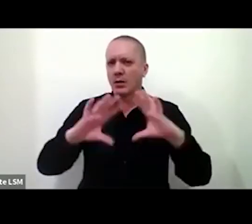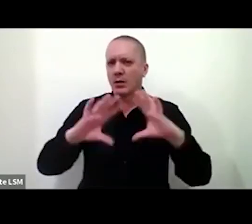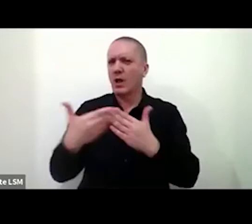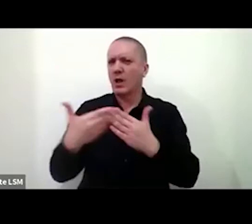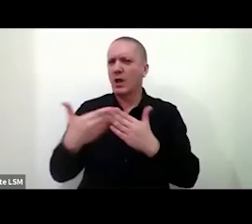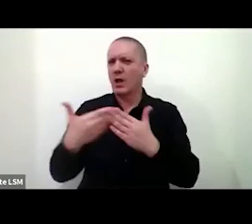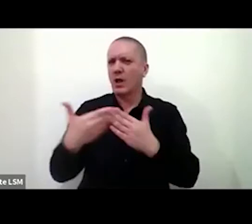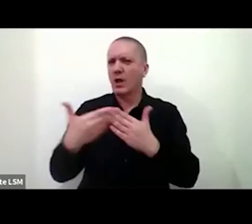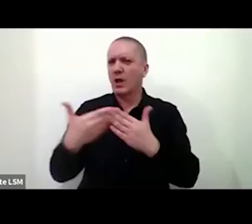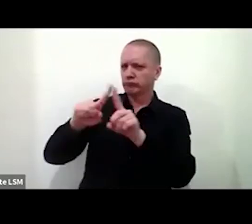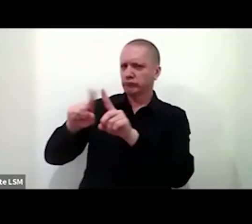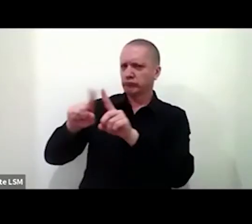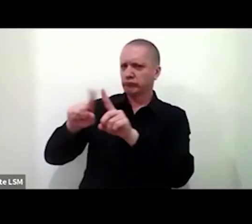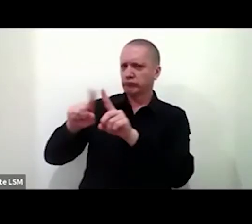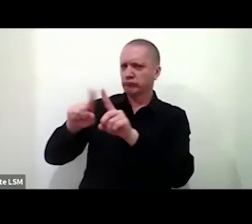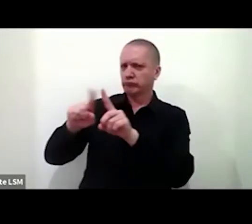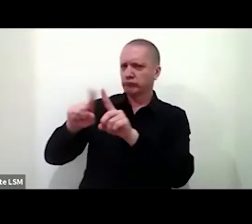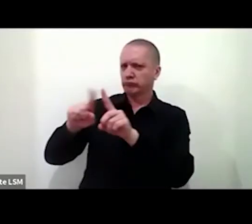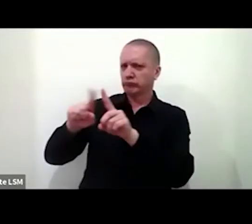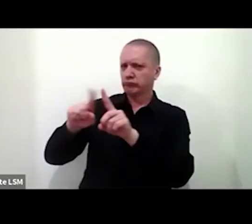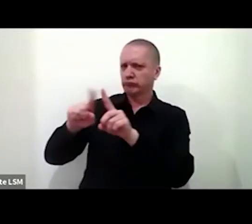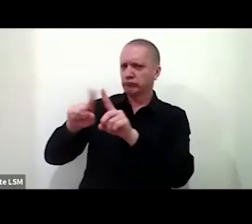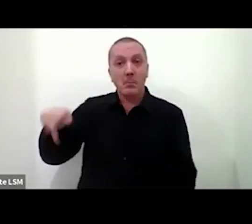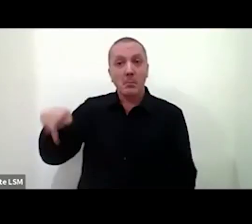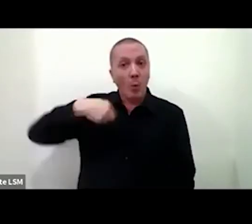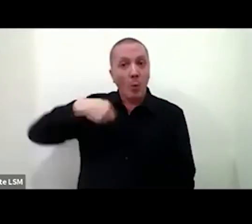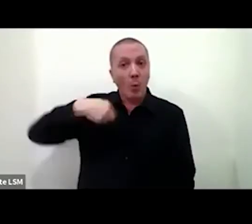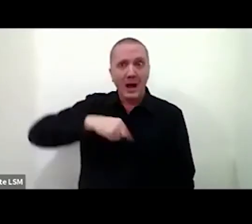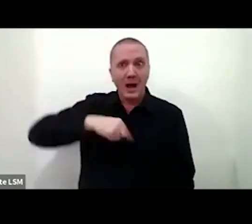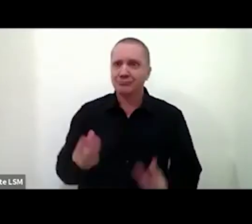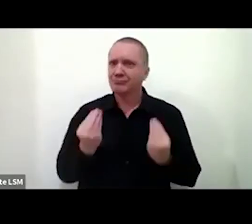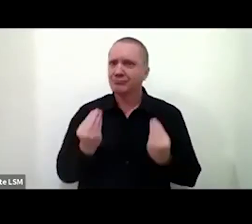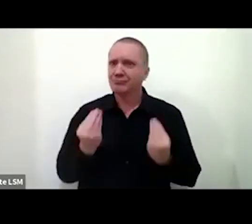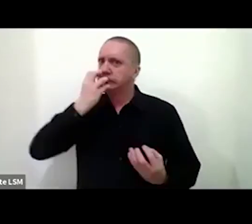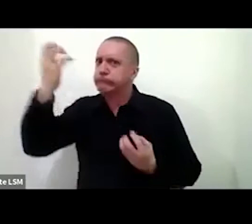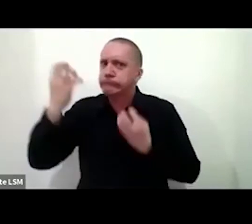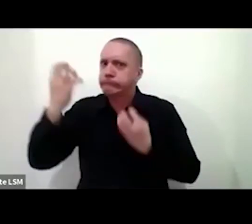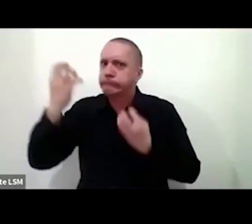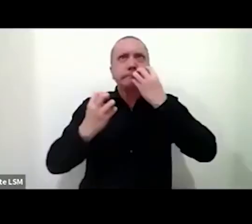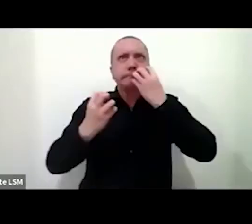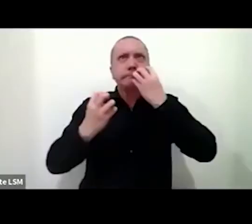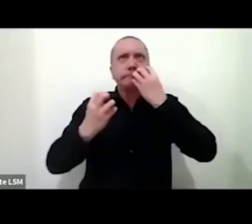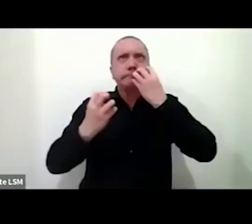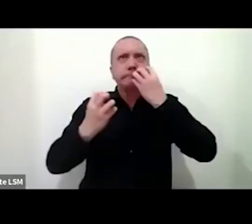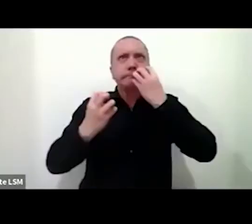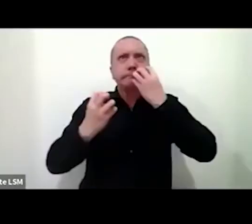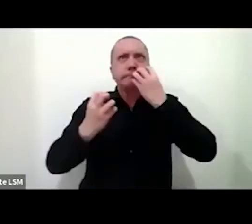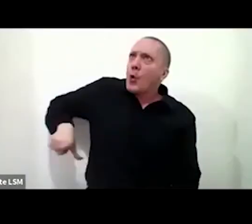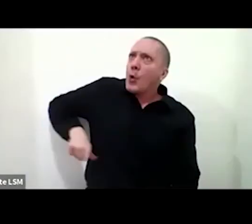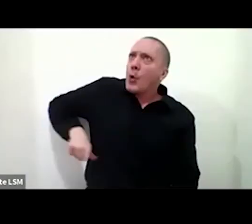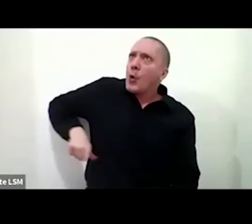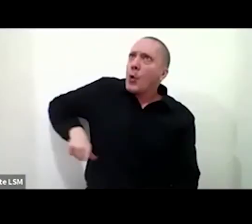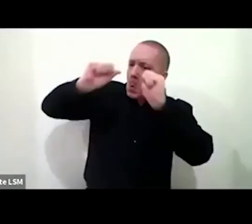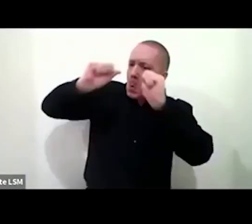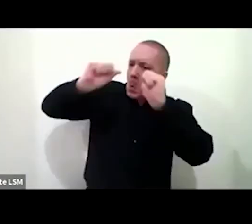nos nombre, nos acompañe con las políticas públicas que necesitamos para no extinguirnos. En el